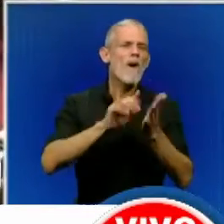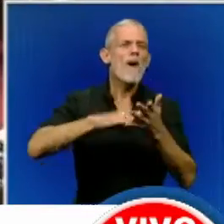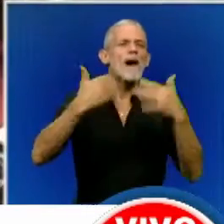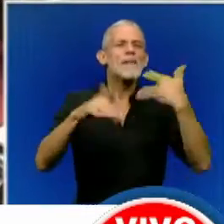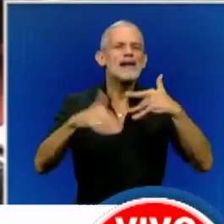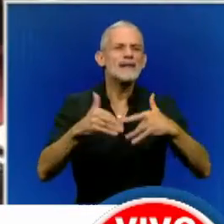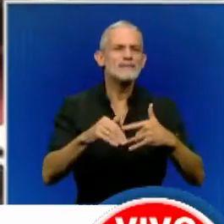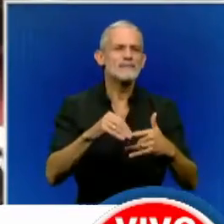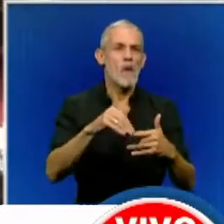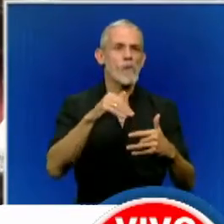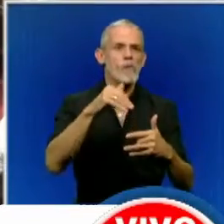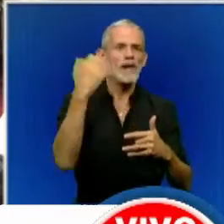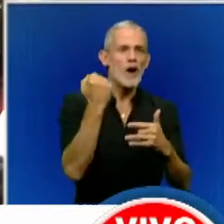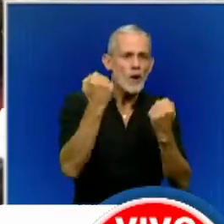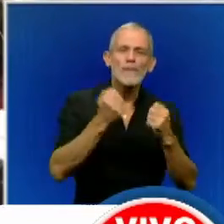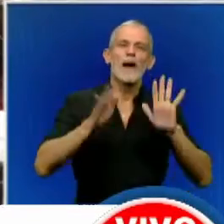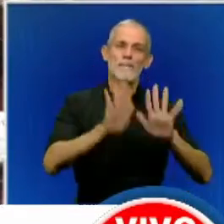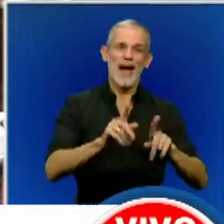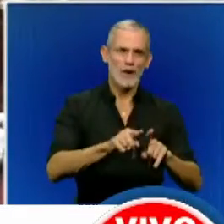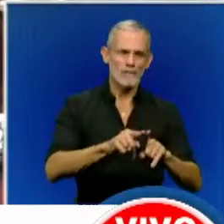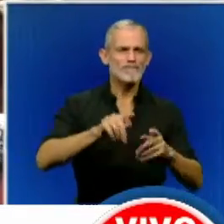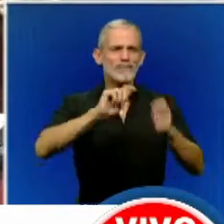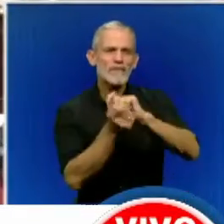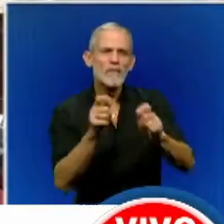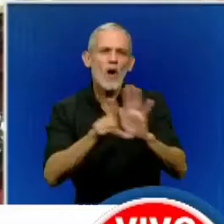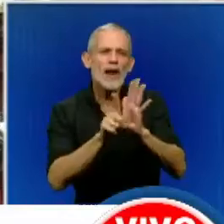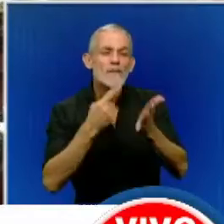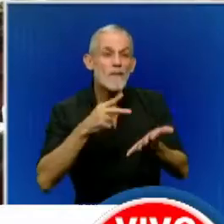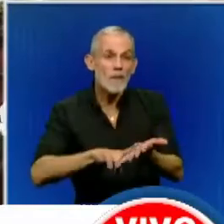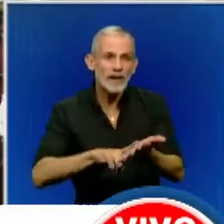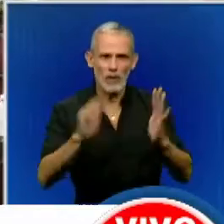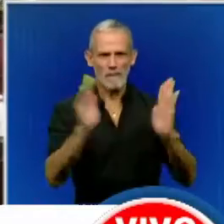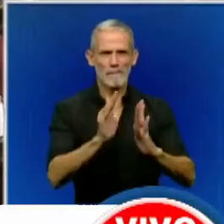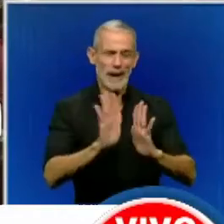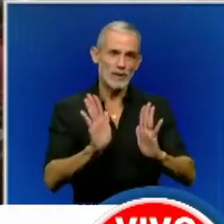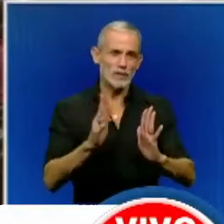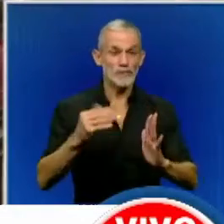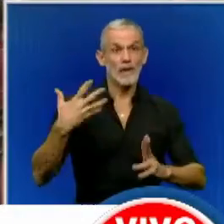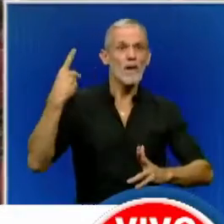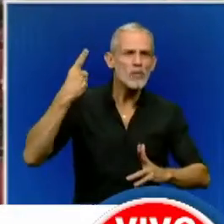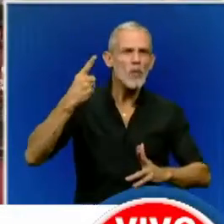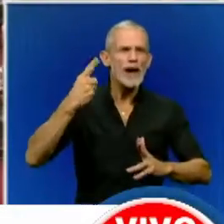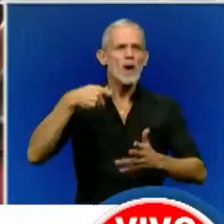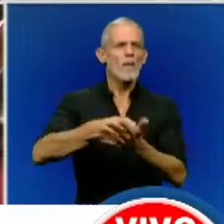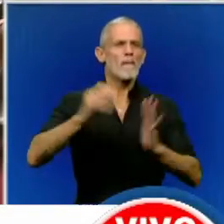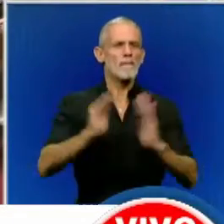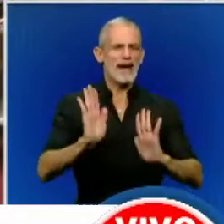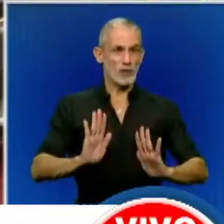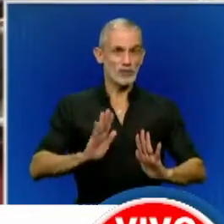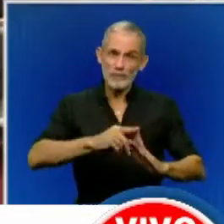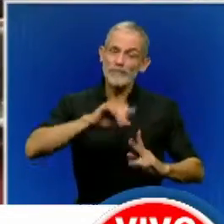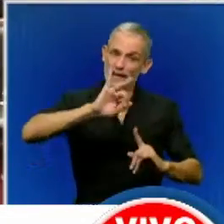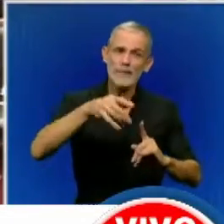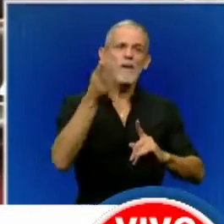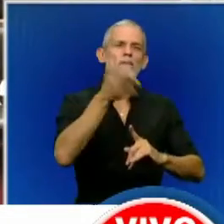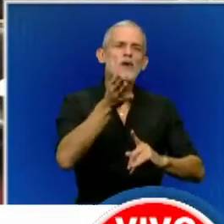Emergencia Económica, se frenó la reforma tributaria que implicaba menores contribuciones patronales. Se pospuso la reducción de